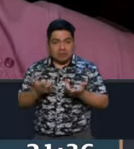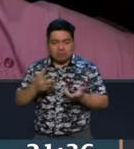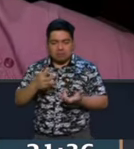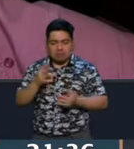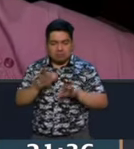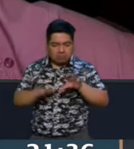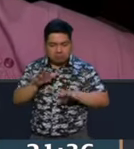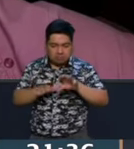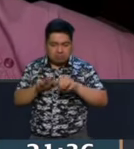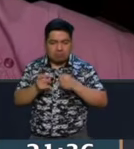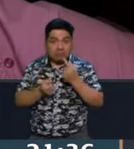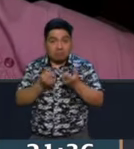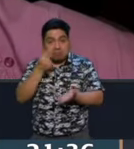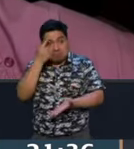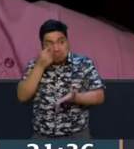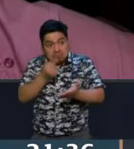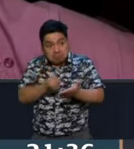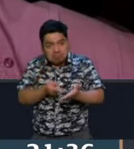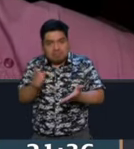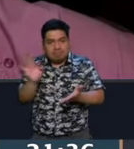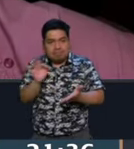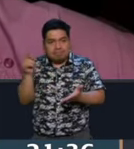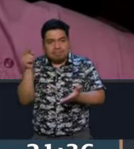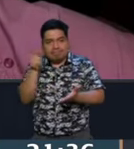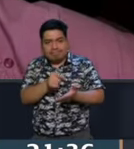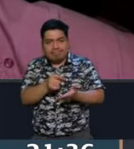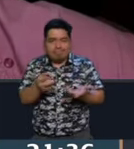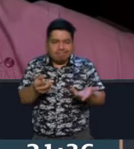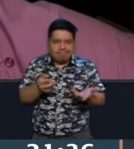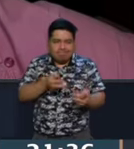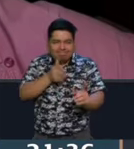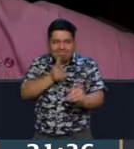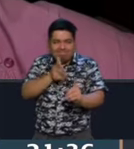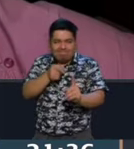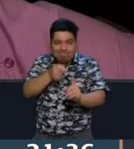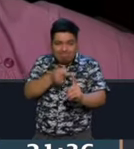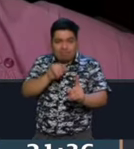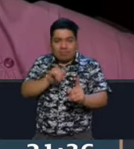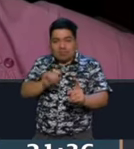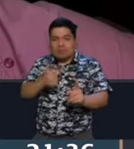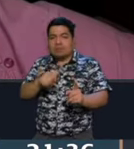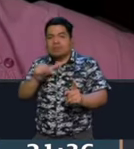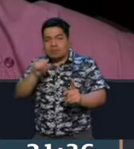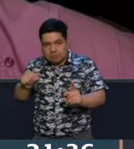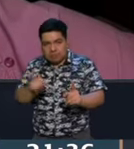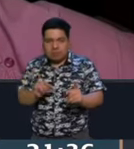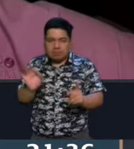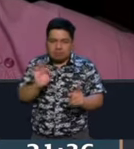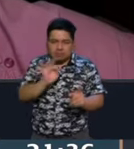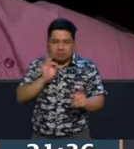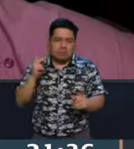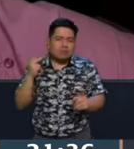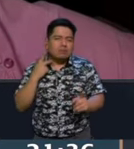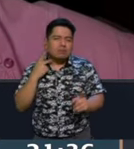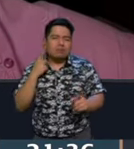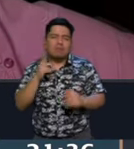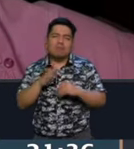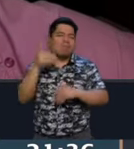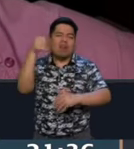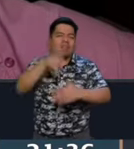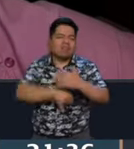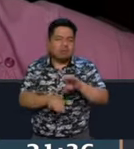tan ridículas como esa fue que se persiguió a integrantes de este gabinete de la Revolución Ciudadana. Existen con esto, me parece, elementos para pues